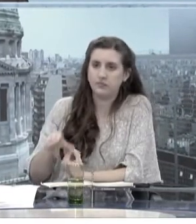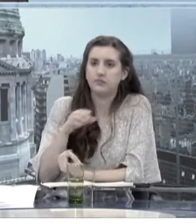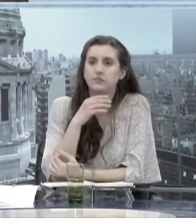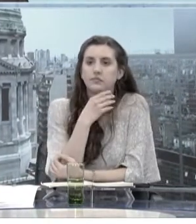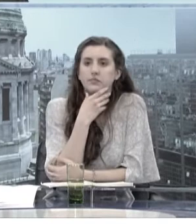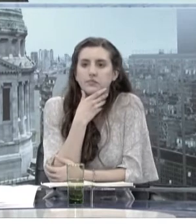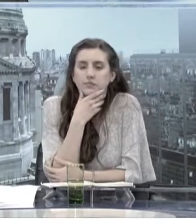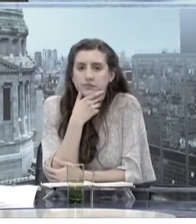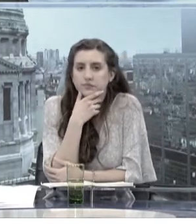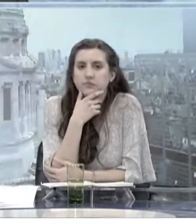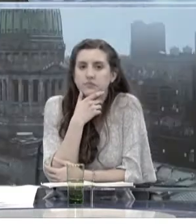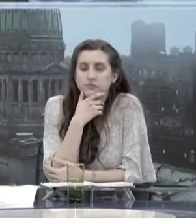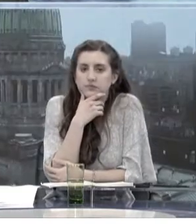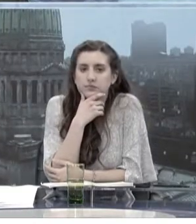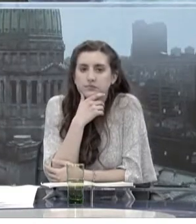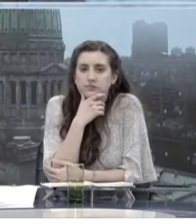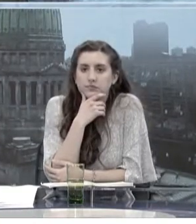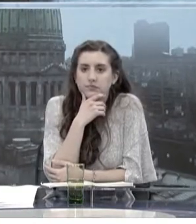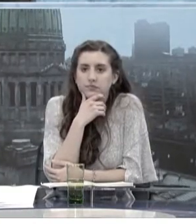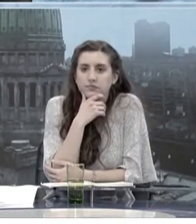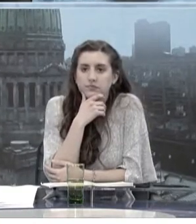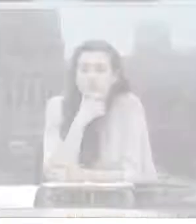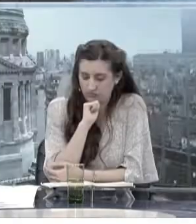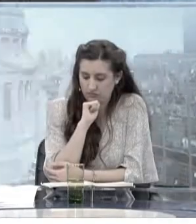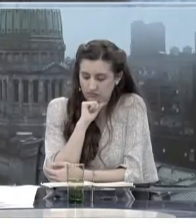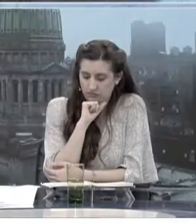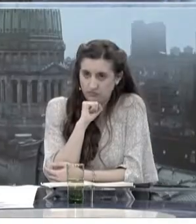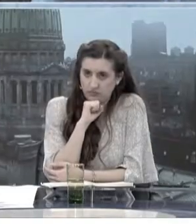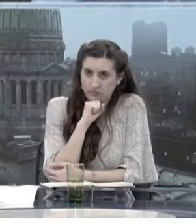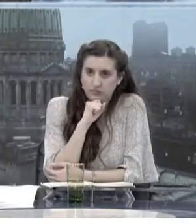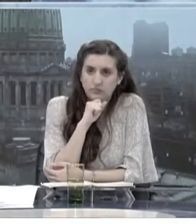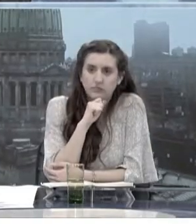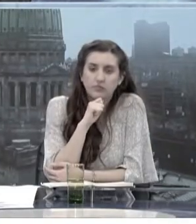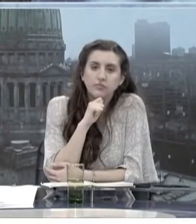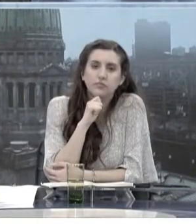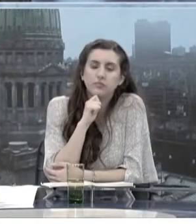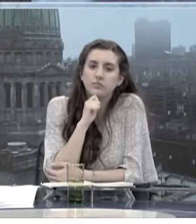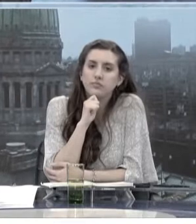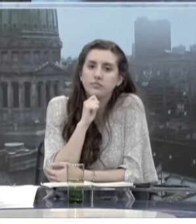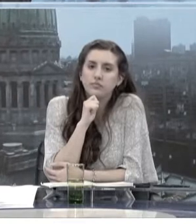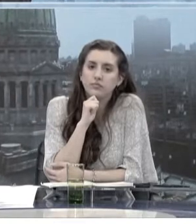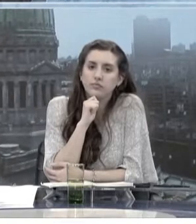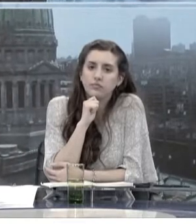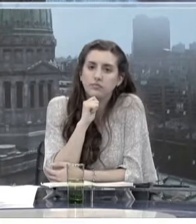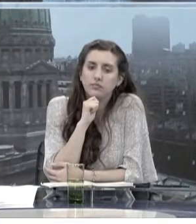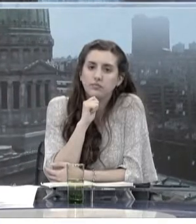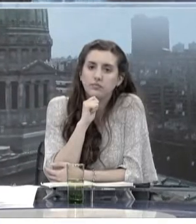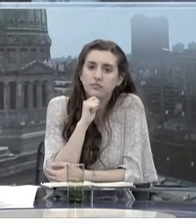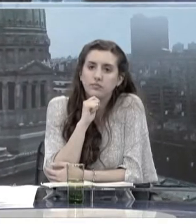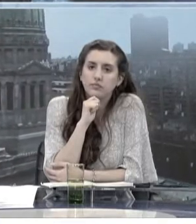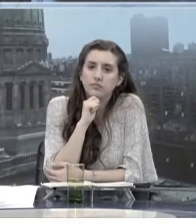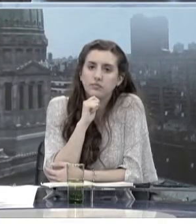nacional, recuperar la economía a partir de tranquilizar. Ellos tratan de poner que piense